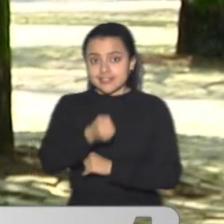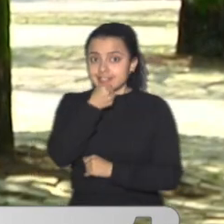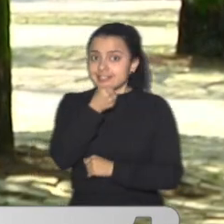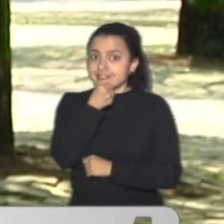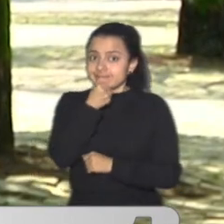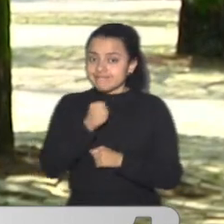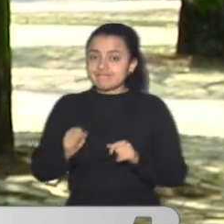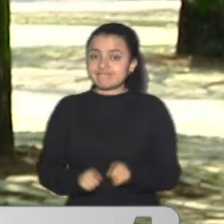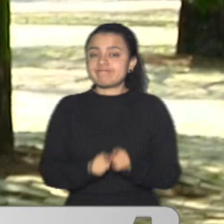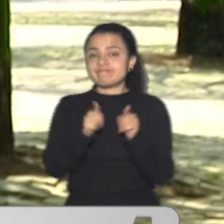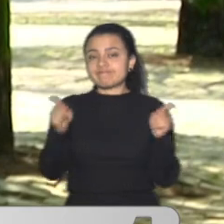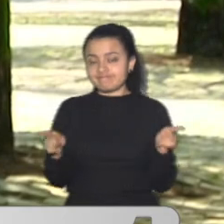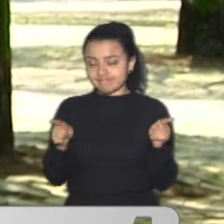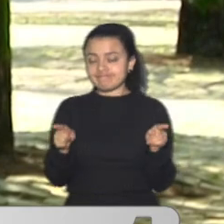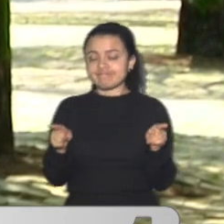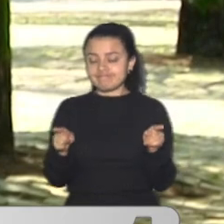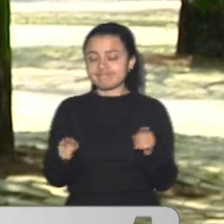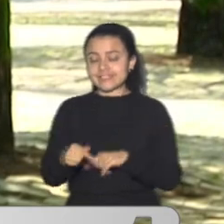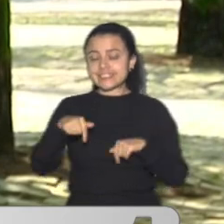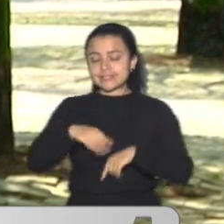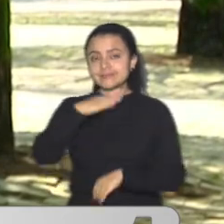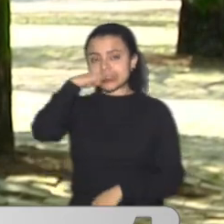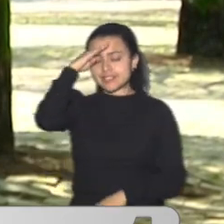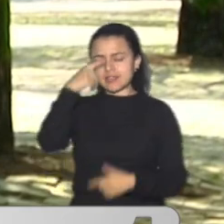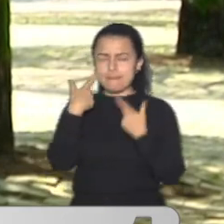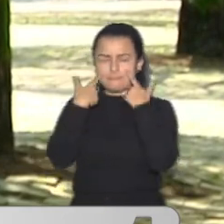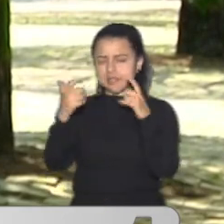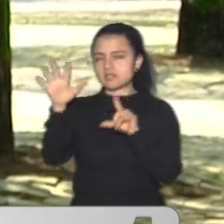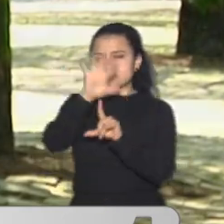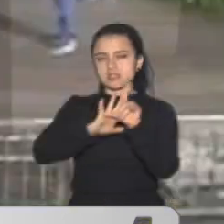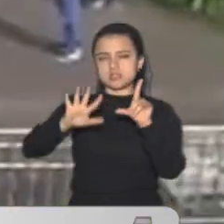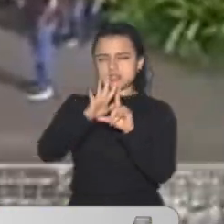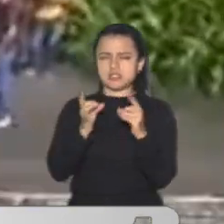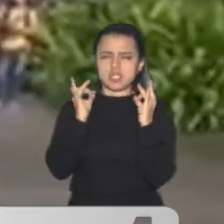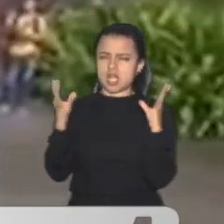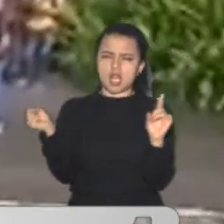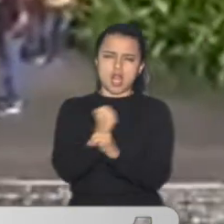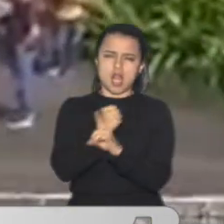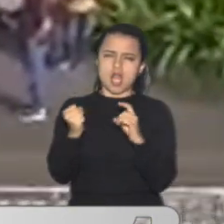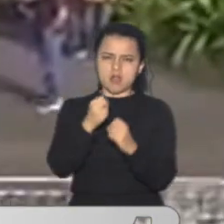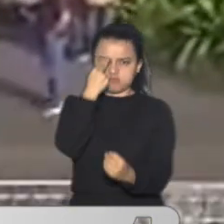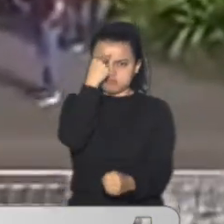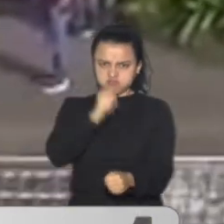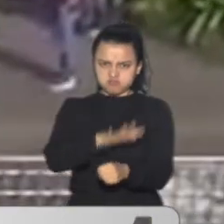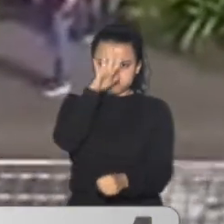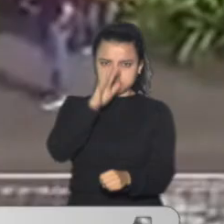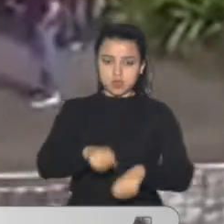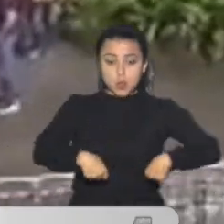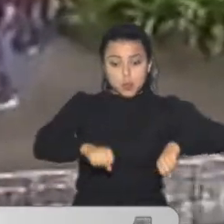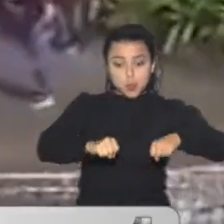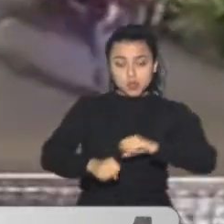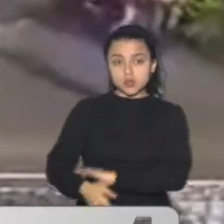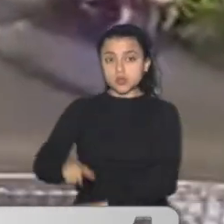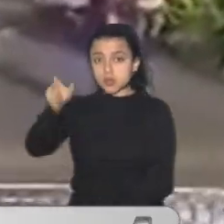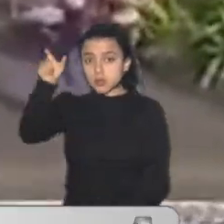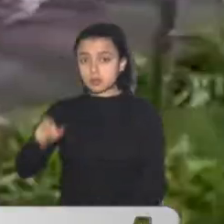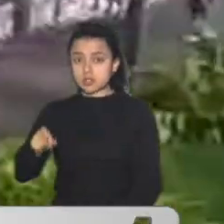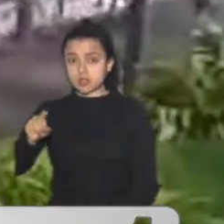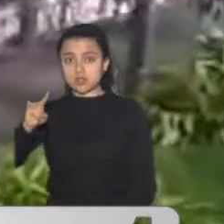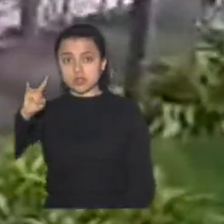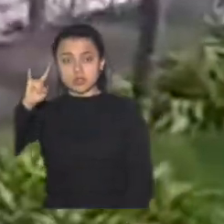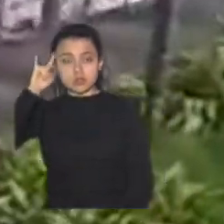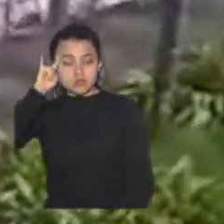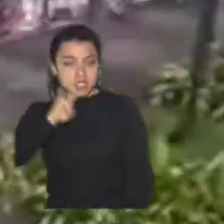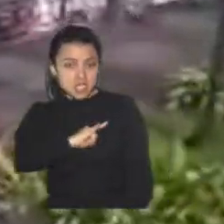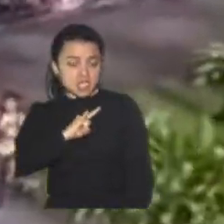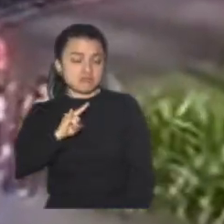noticias de medellín en vídeo quedó grabado este impresionante impactante caso de intolerancia entre un motociclista y un guarda de tránsito